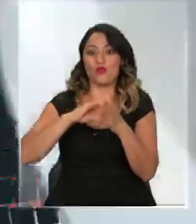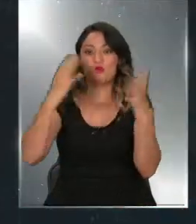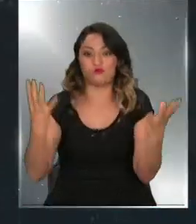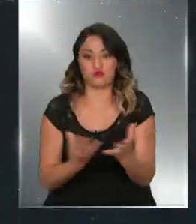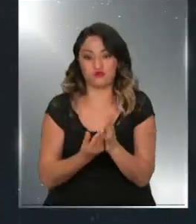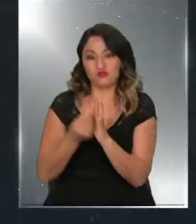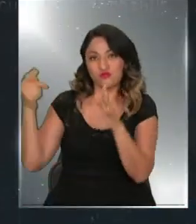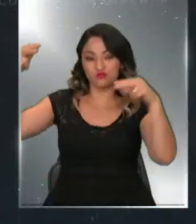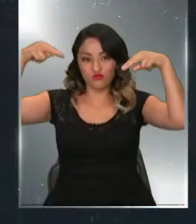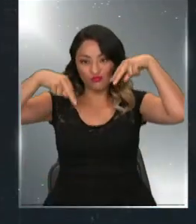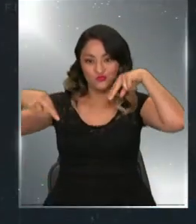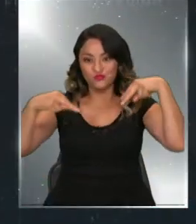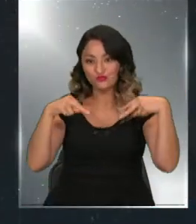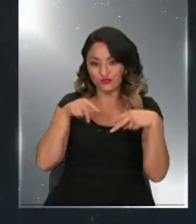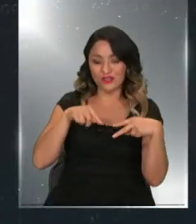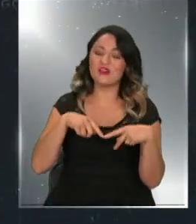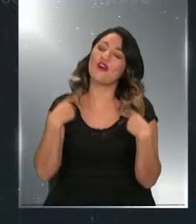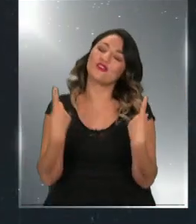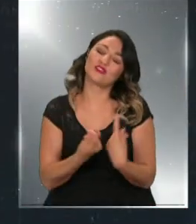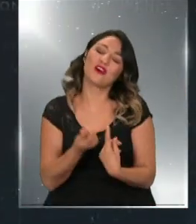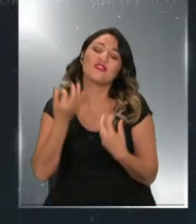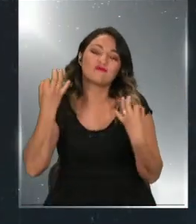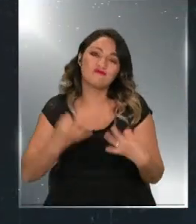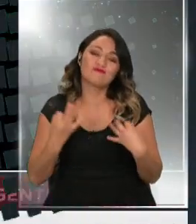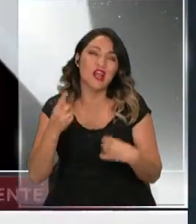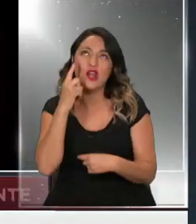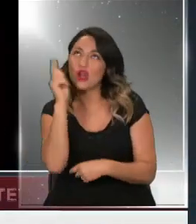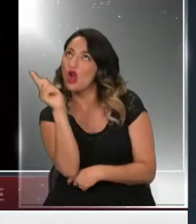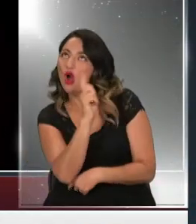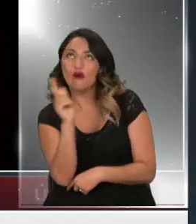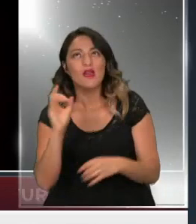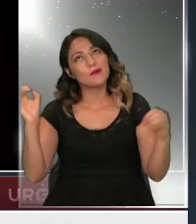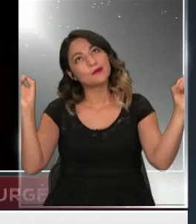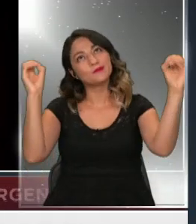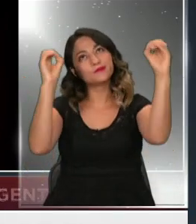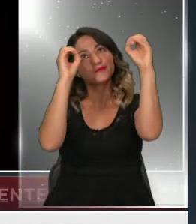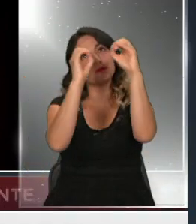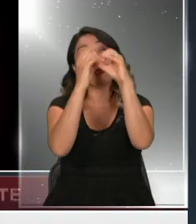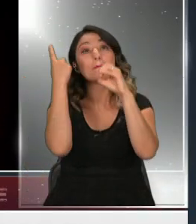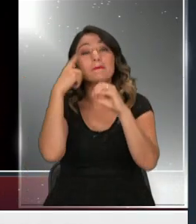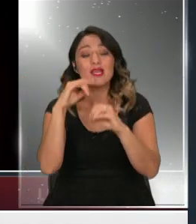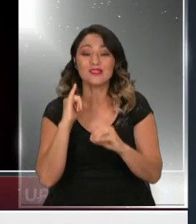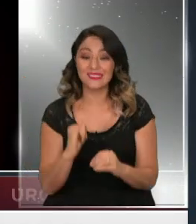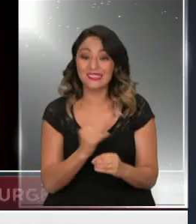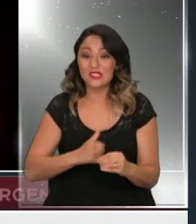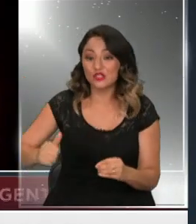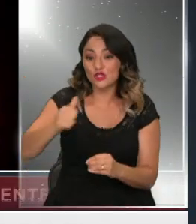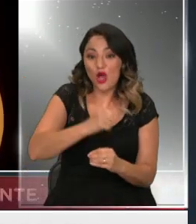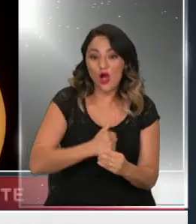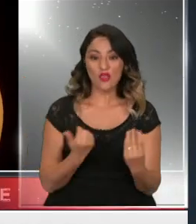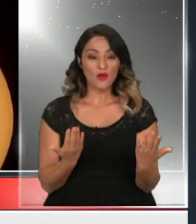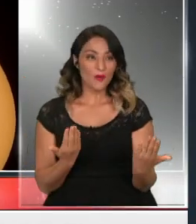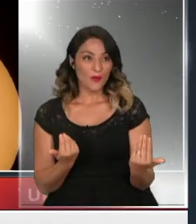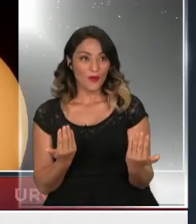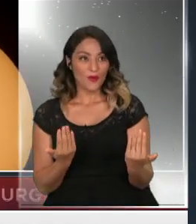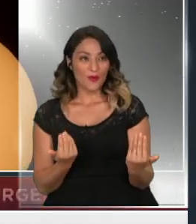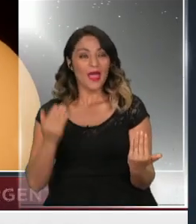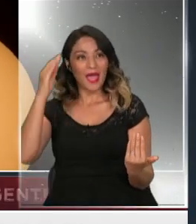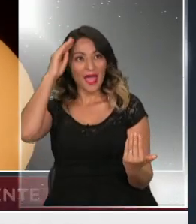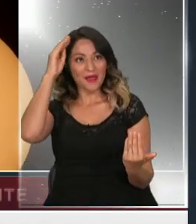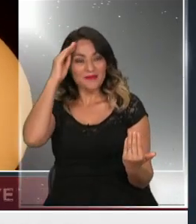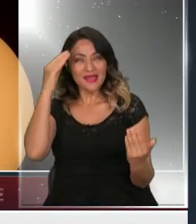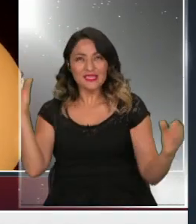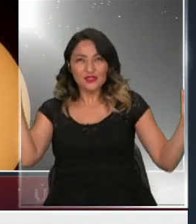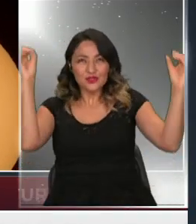sabemos y estamos asumidos que no vamos a ver la transición de cuando el sol se oculte, pero sí estamos muy esperanzados en vivir la oscuridad